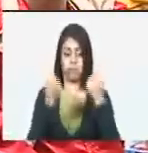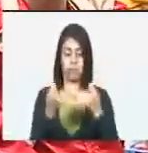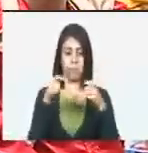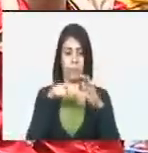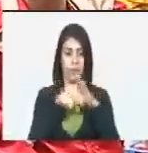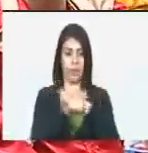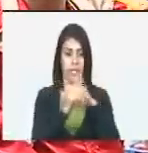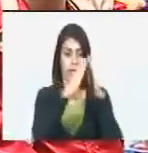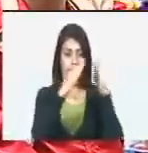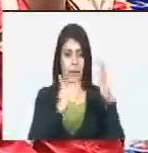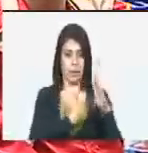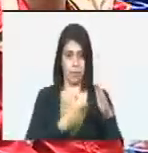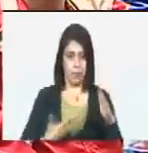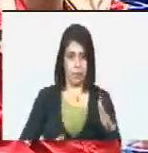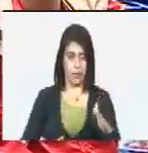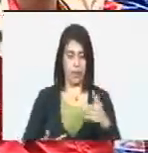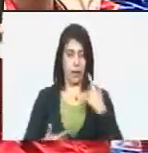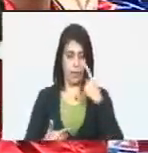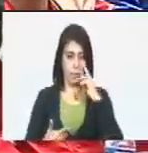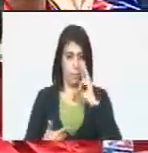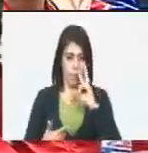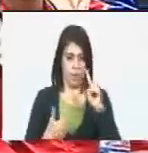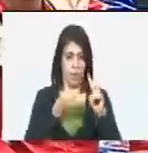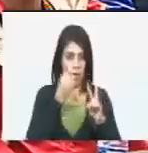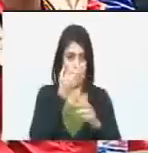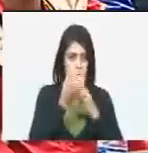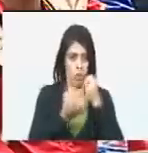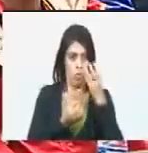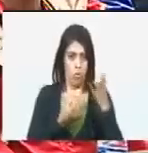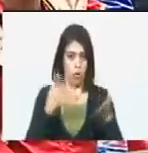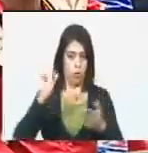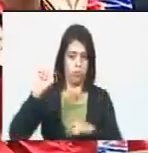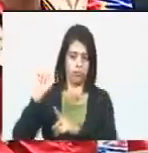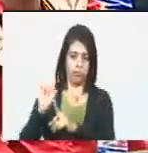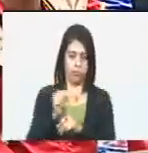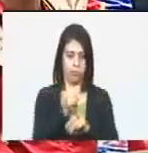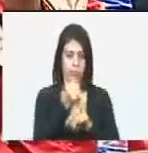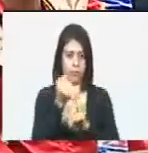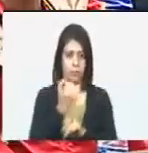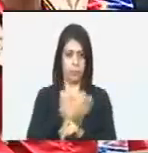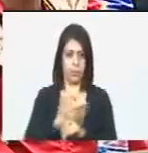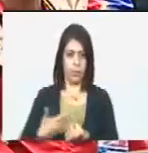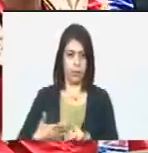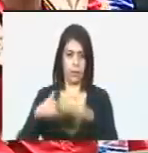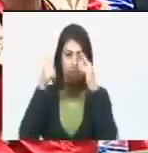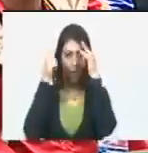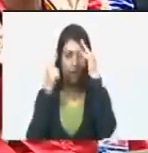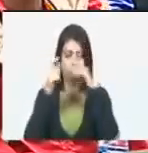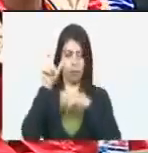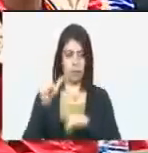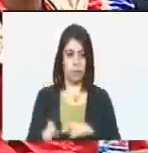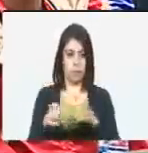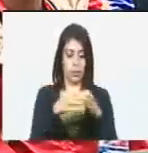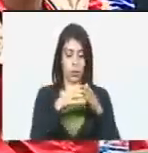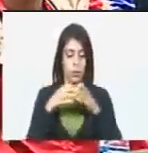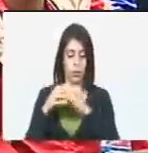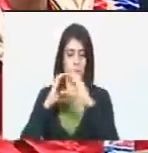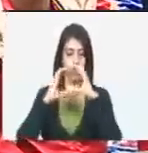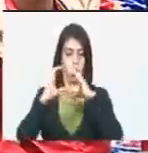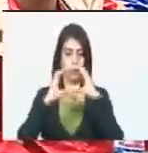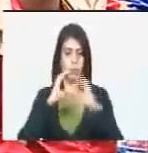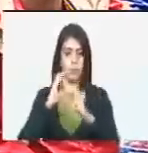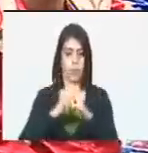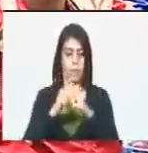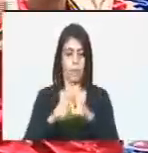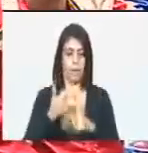en Miraflores el derrocamiento del presidente constitucional y las élites de la comunicación resaltaban